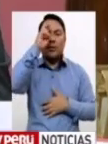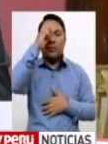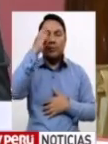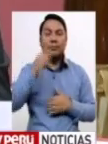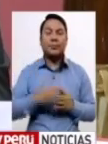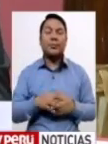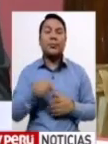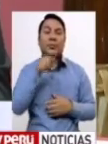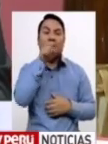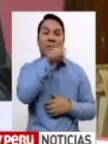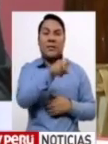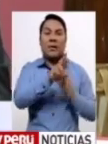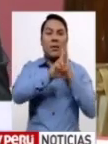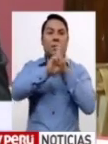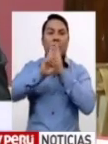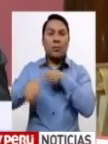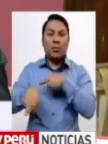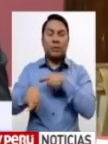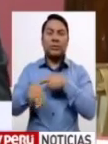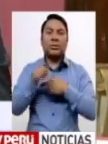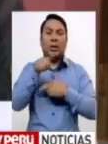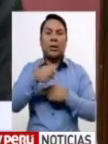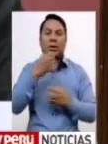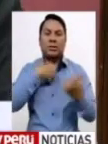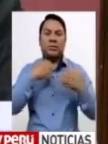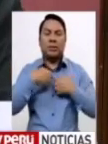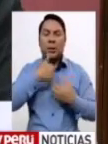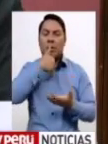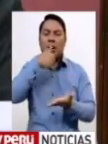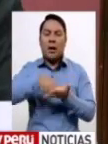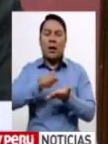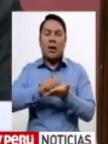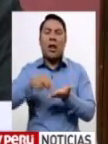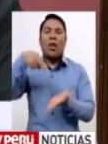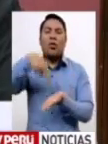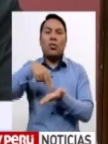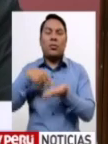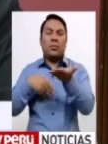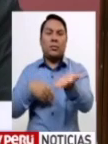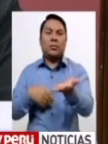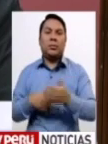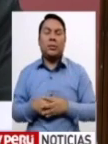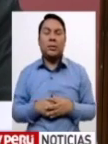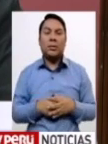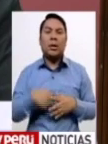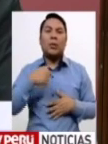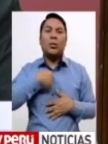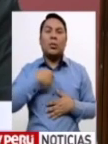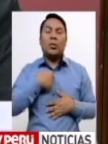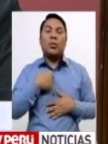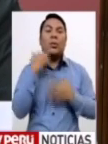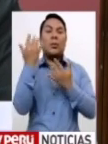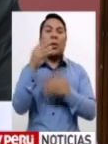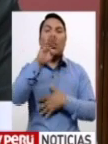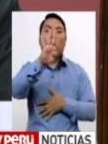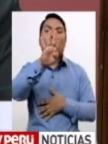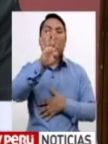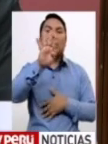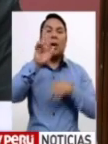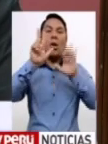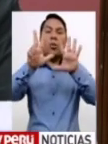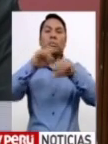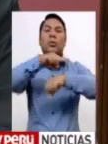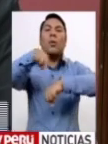La respuesta ha sido una carta notarial. Les estoy dando 48 horas para